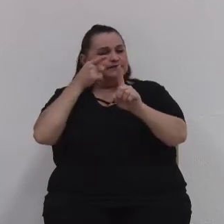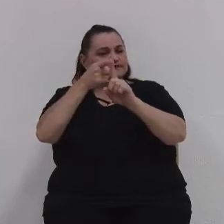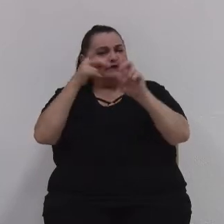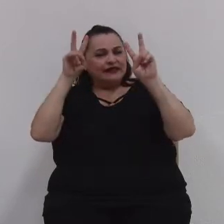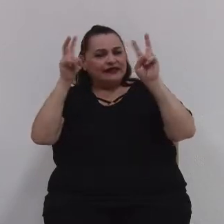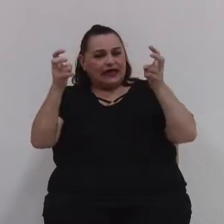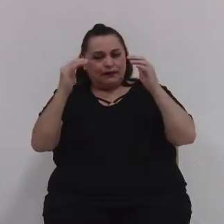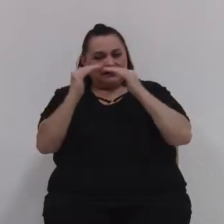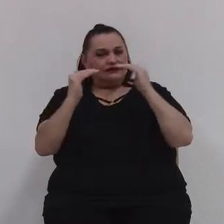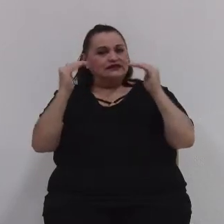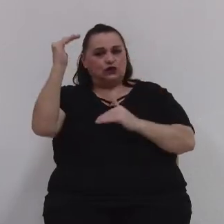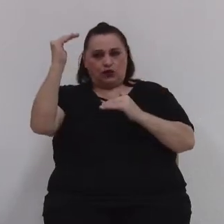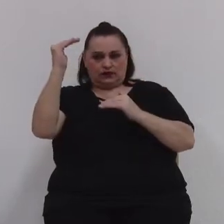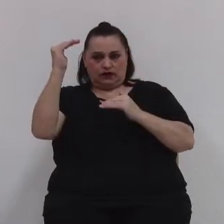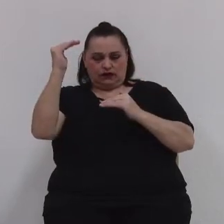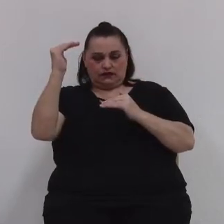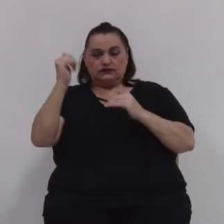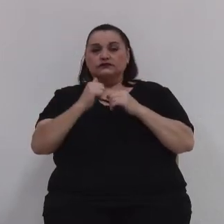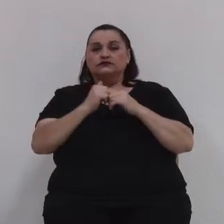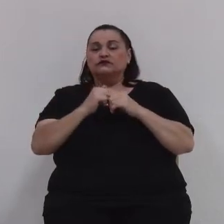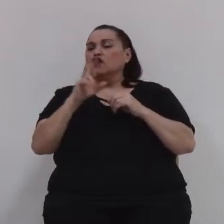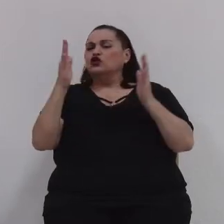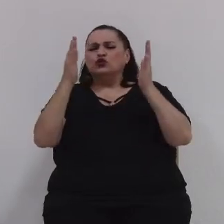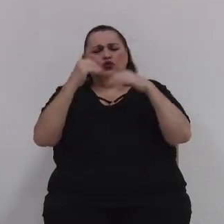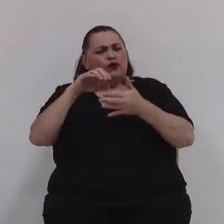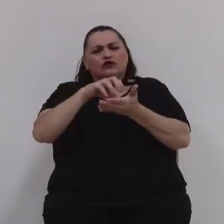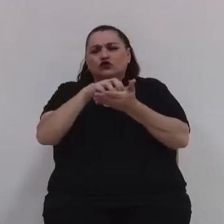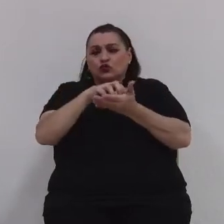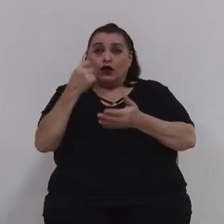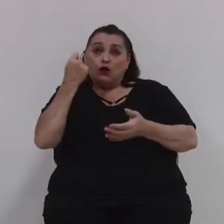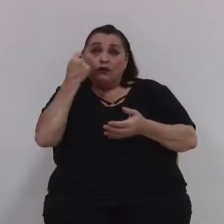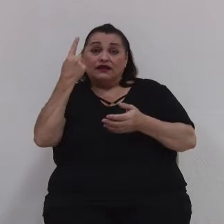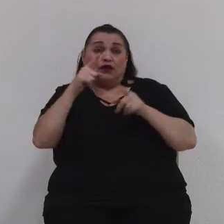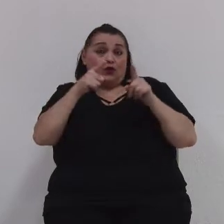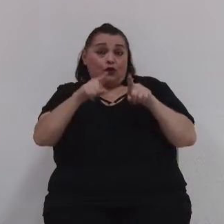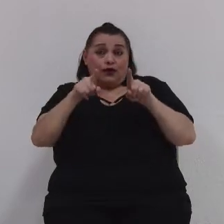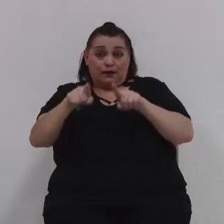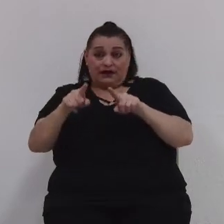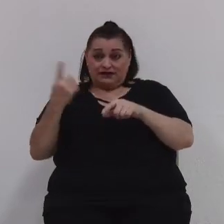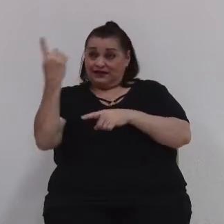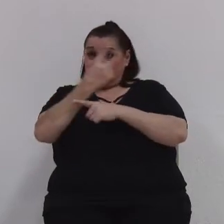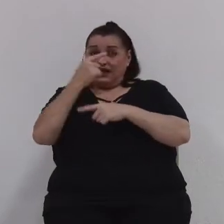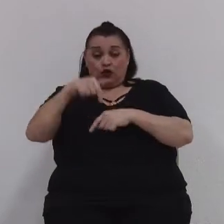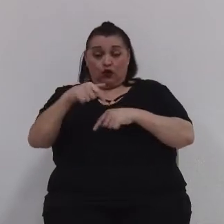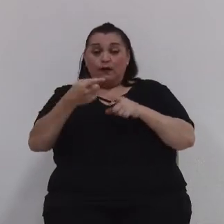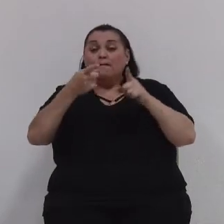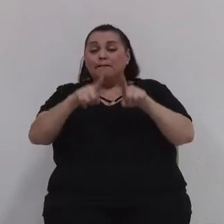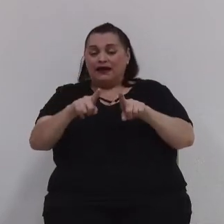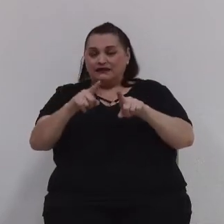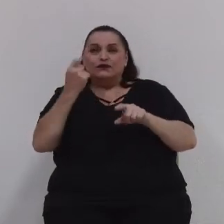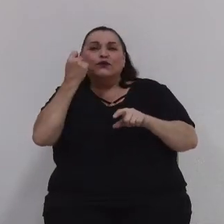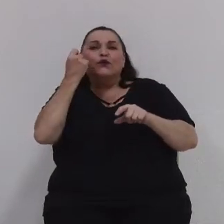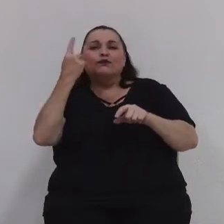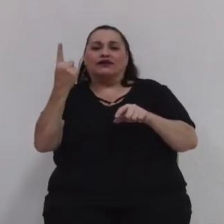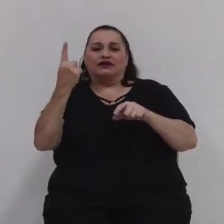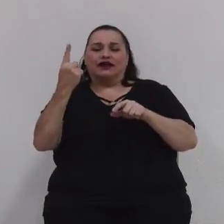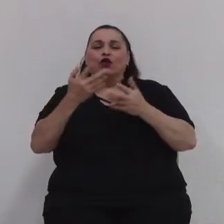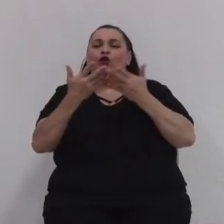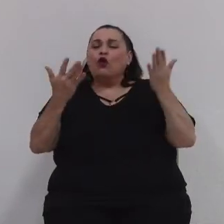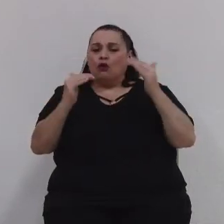las desigualdades, porque no hay duda que comprender lo que está sucediendo hoy pasa además por comprender cómo